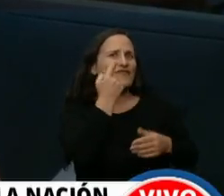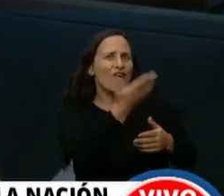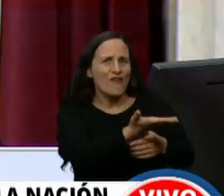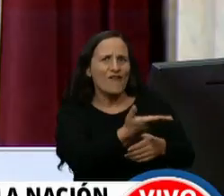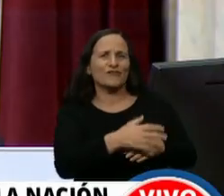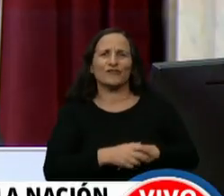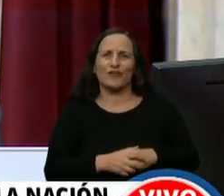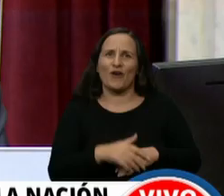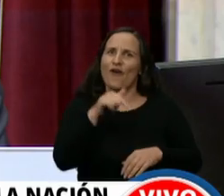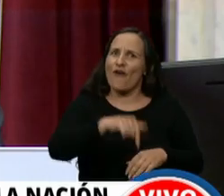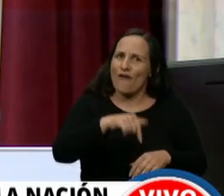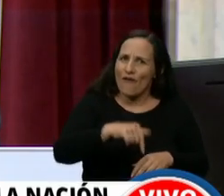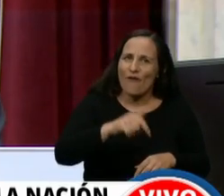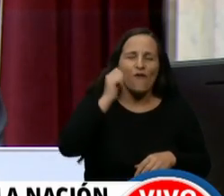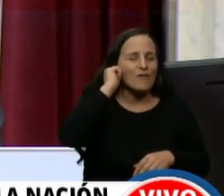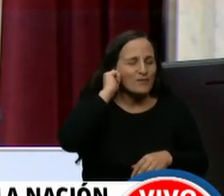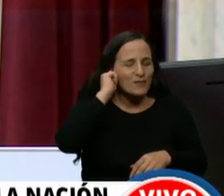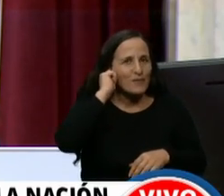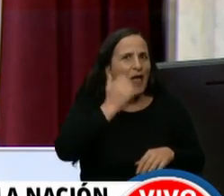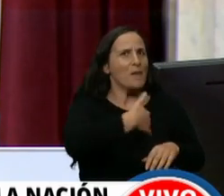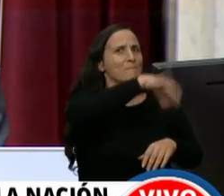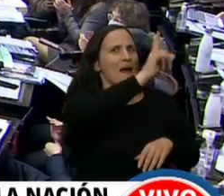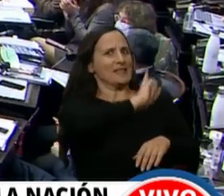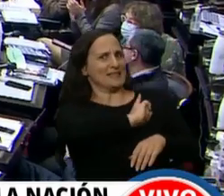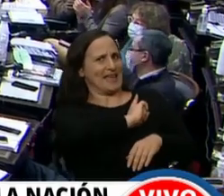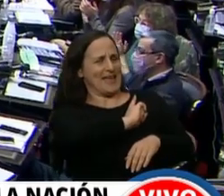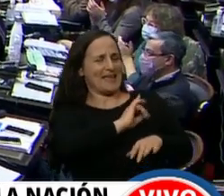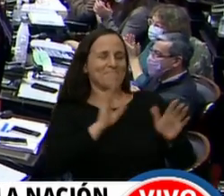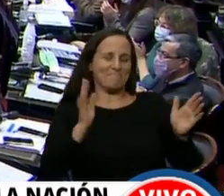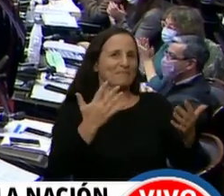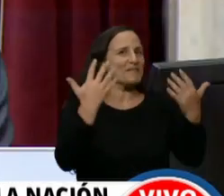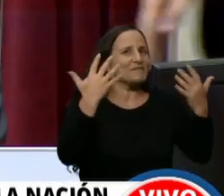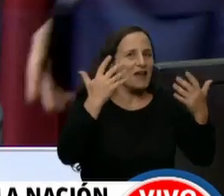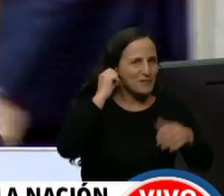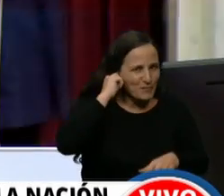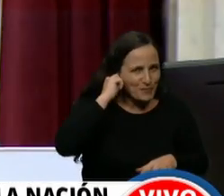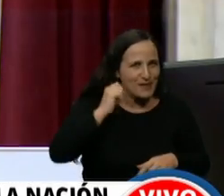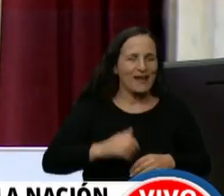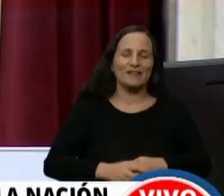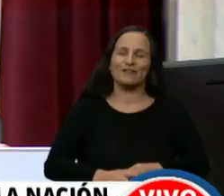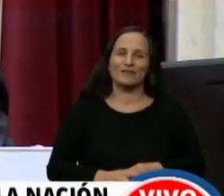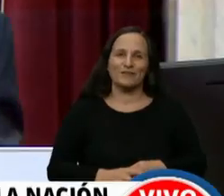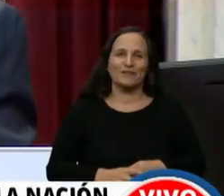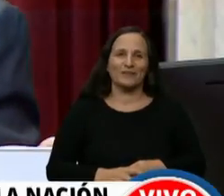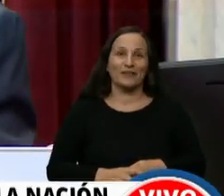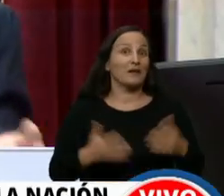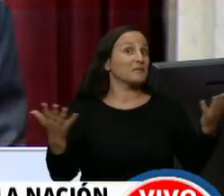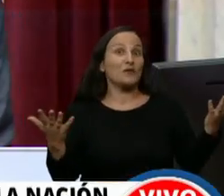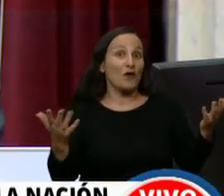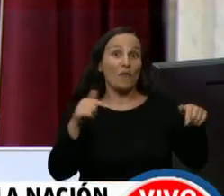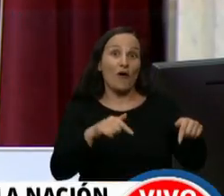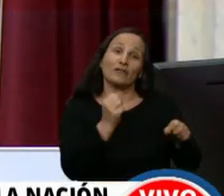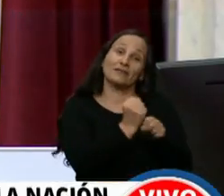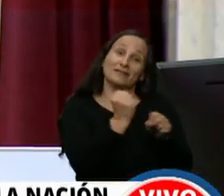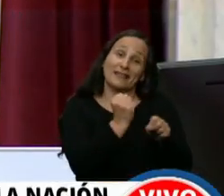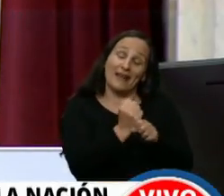hoy cumple algunos años más que yo así que muy feliz cumpleaños lo va a pasar trabajando